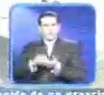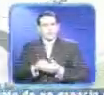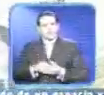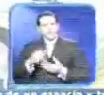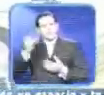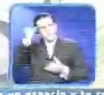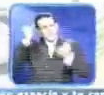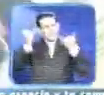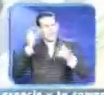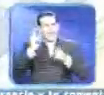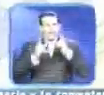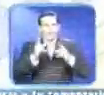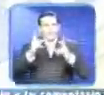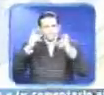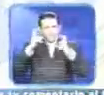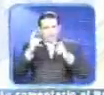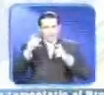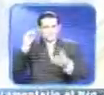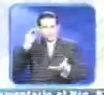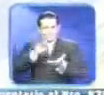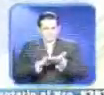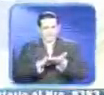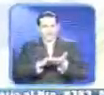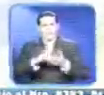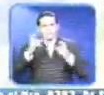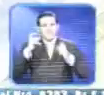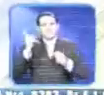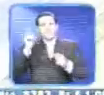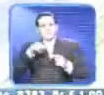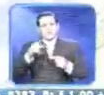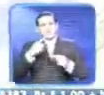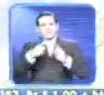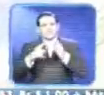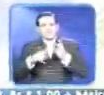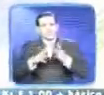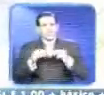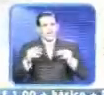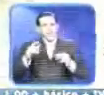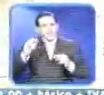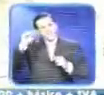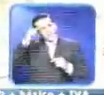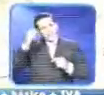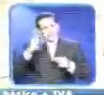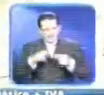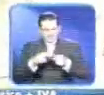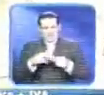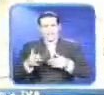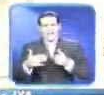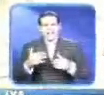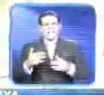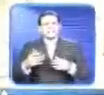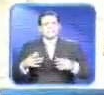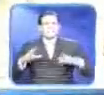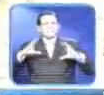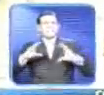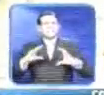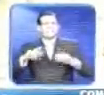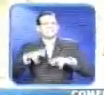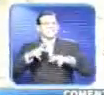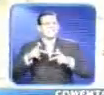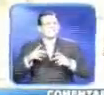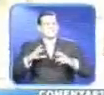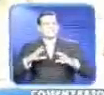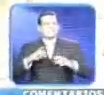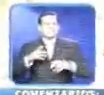crear álbumes de fotos donde no solamente pegas las fotos, sino también todos esos recuerdos y esos retazos que tenemos en una caja de zapatos en el closet y que no